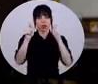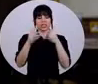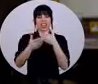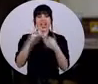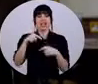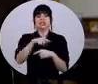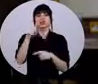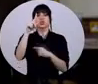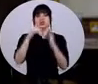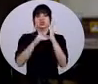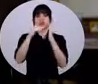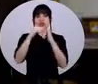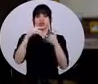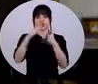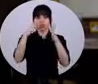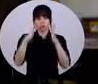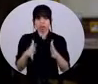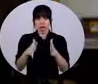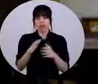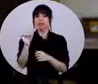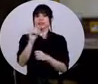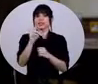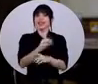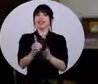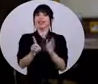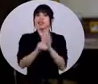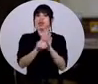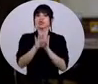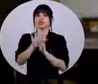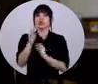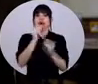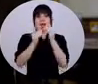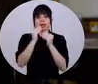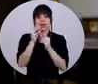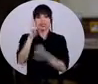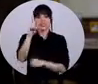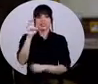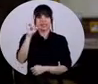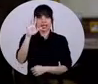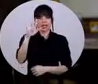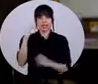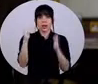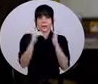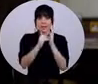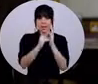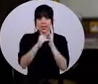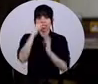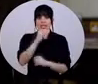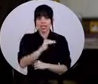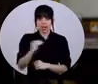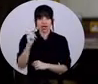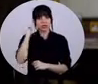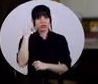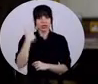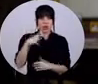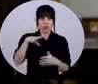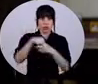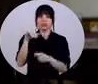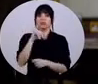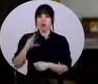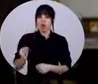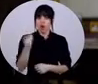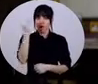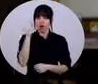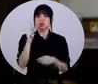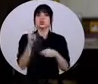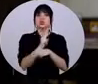educación de casi un millón de estudiantes y el derecho a la alimentación de 675 mil niños,